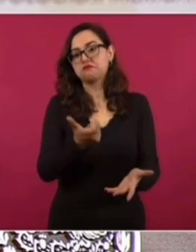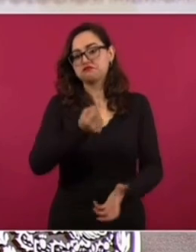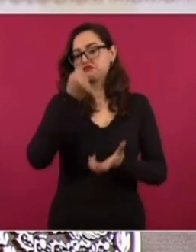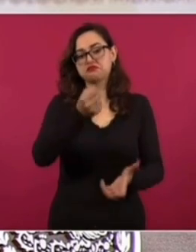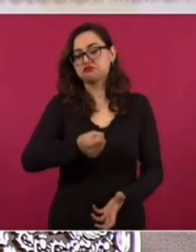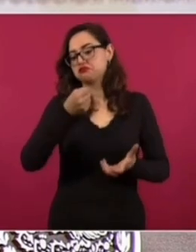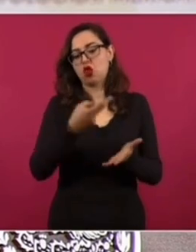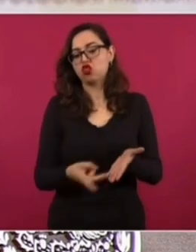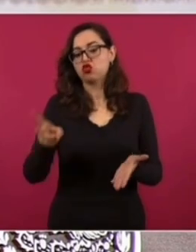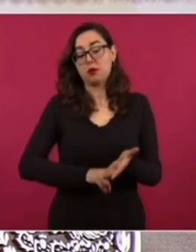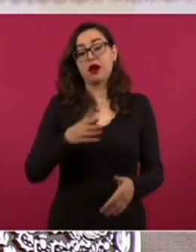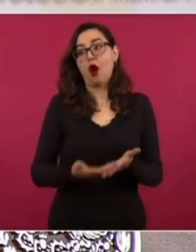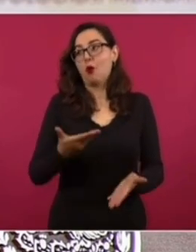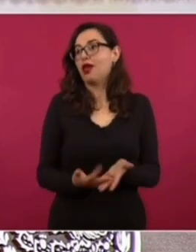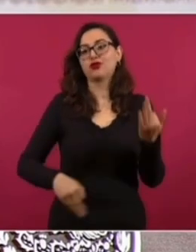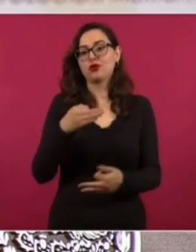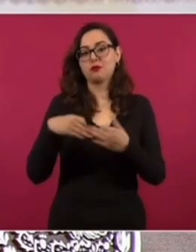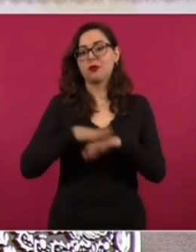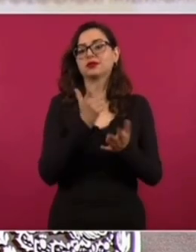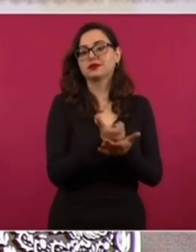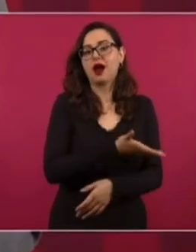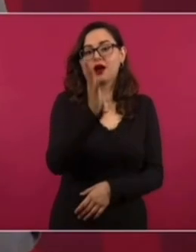se construyó. Es una gran obra.